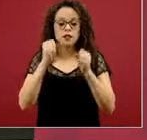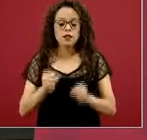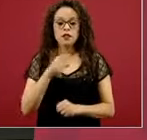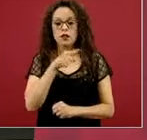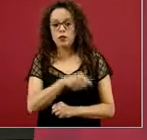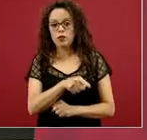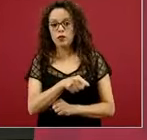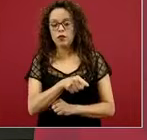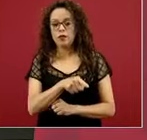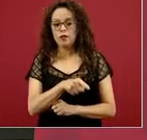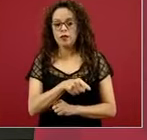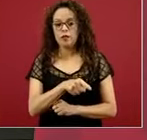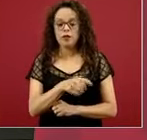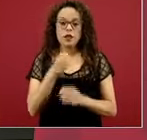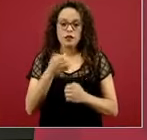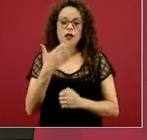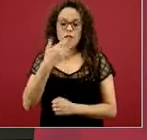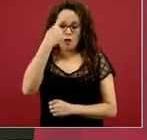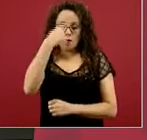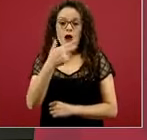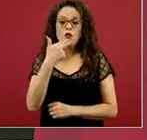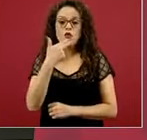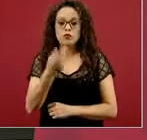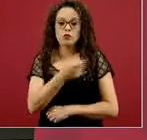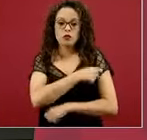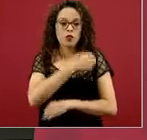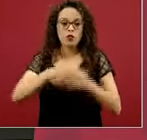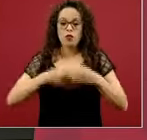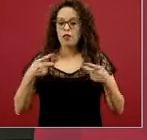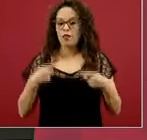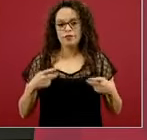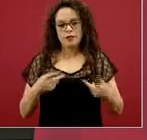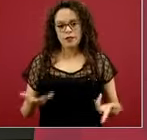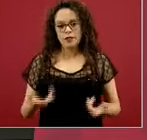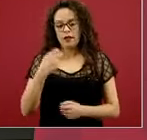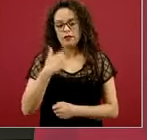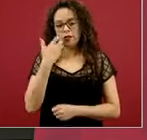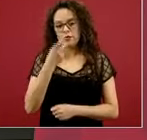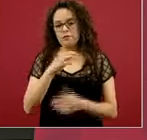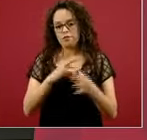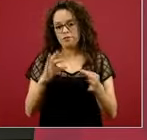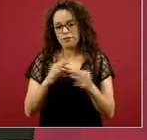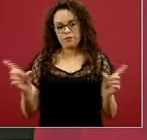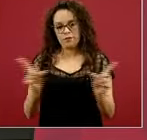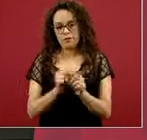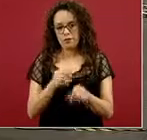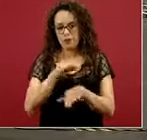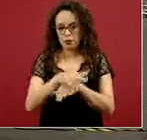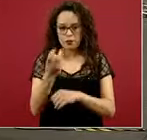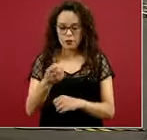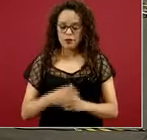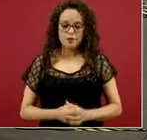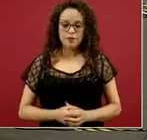vacunas seguras para que se apliquen en la población. Entonces, eso sería el comentario general al respecto.